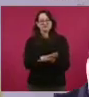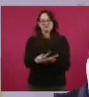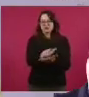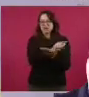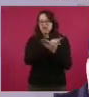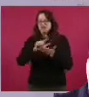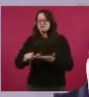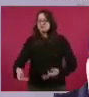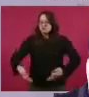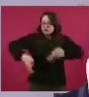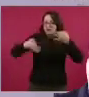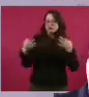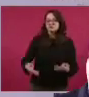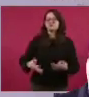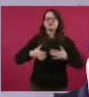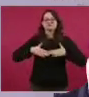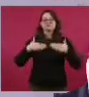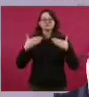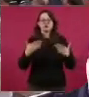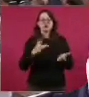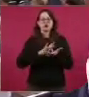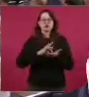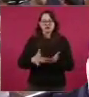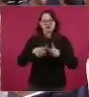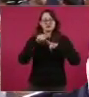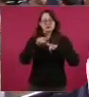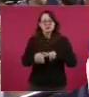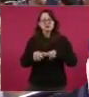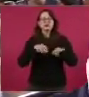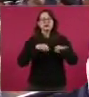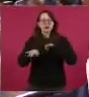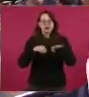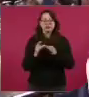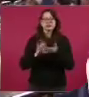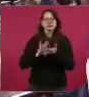presidente. Gracias una vez más por tu confianza y seguiremos trabajando. Gracias.